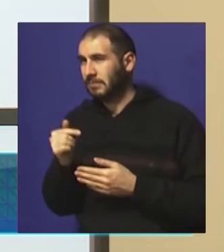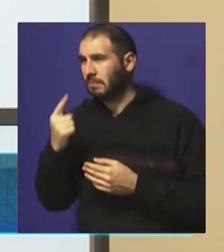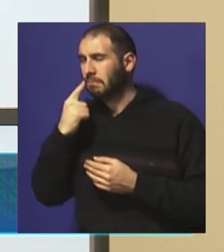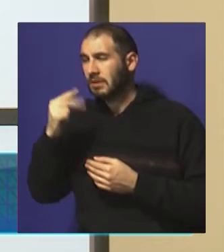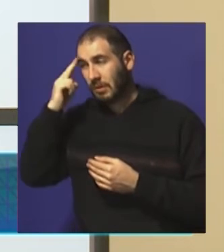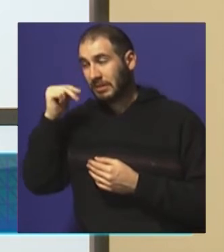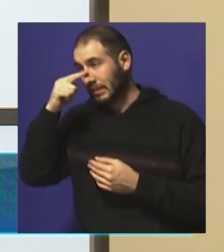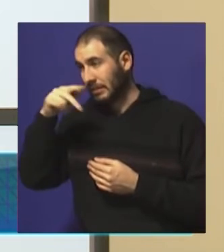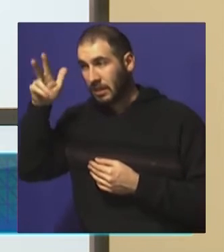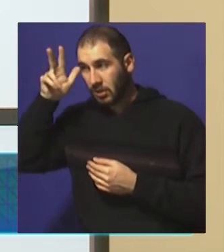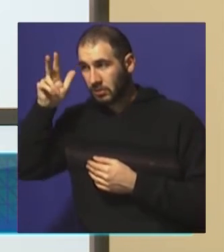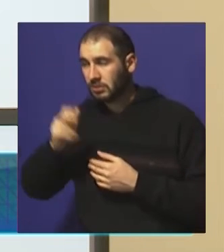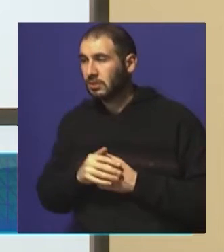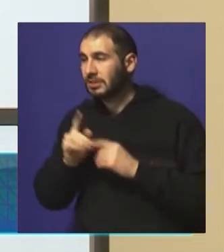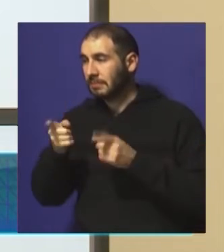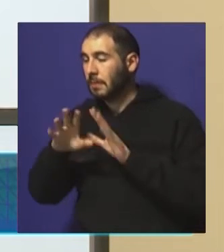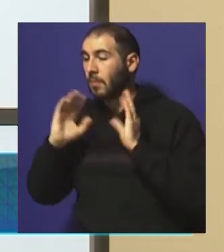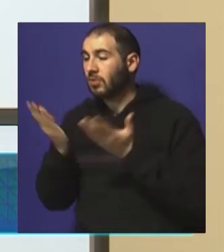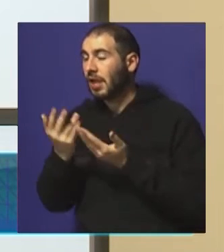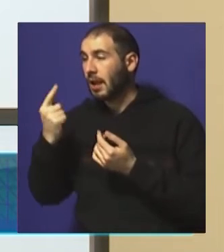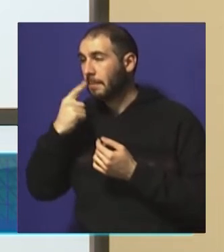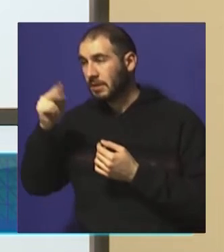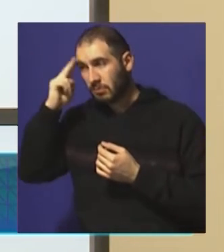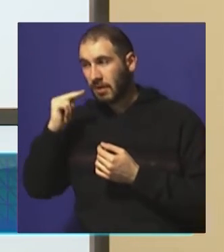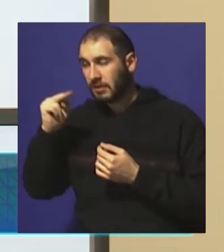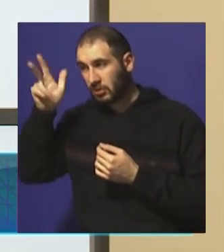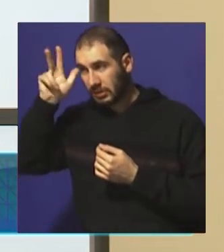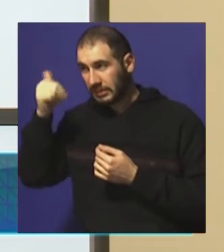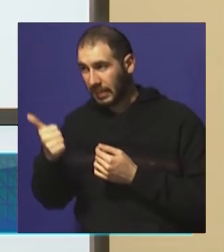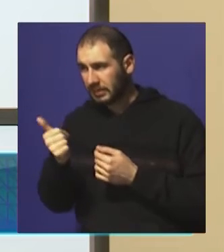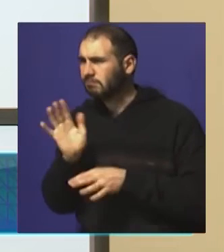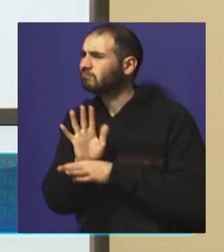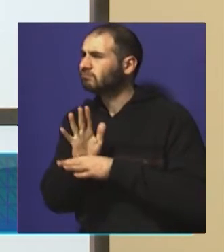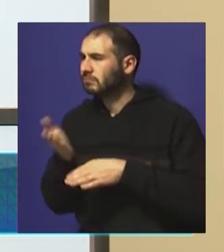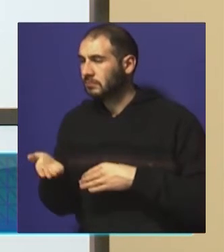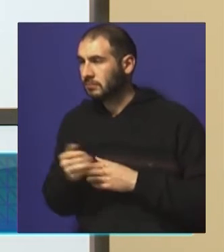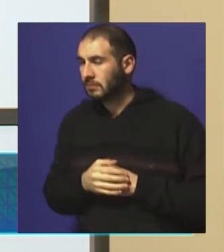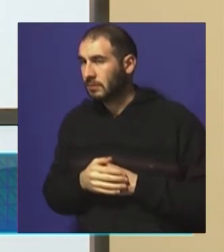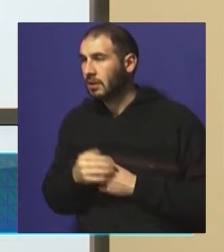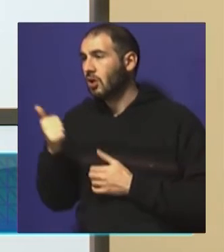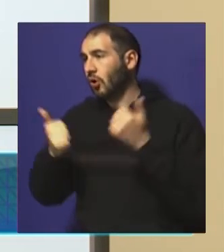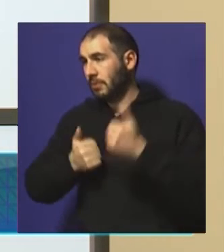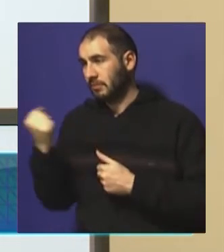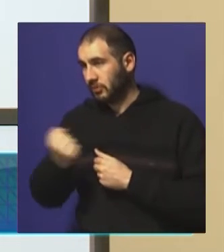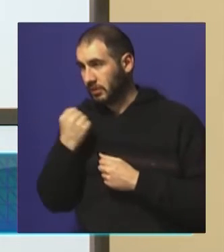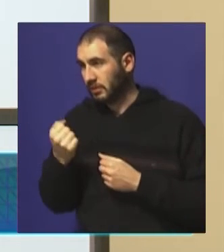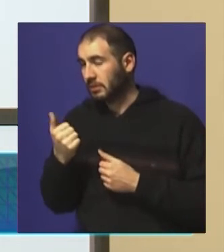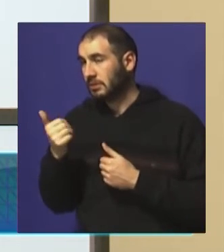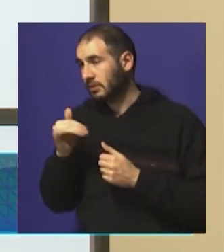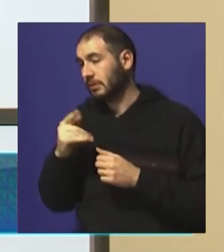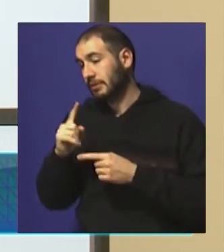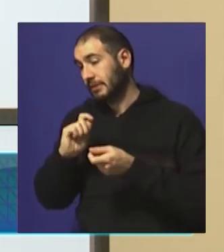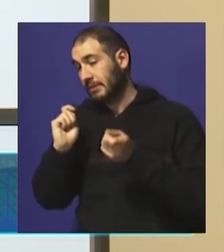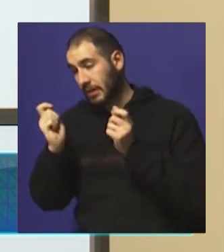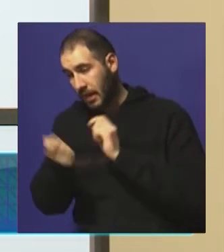78 y el Mundial 86. ¿Qué significa esto? En la alta competencia hay ciclos, hay